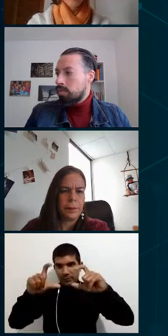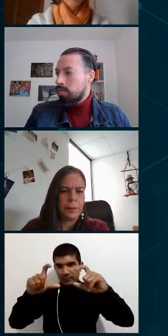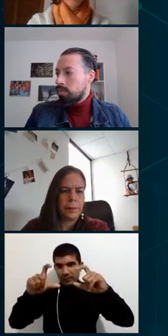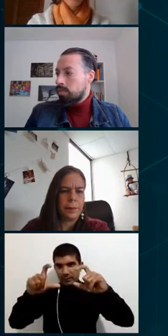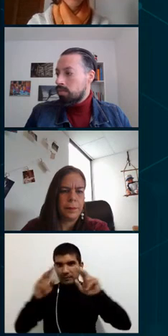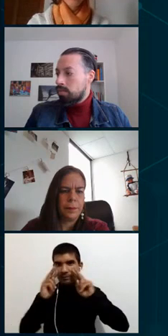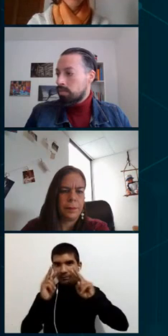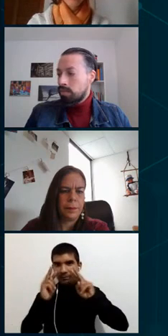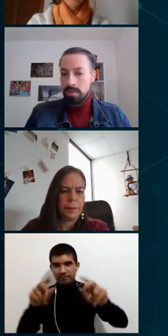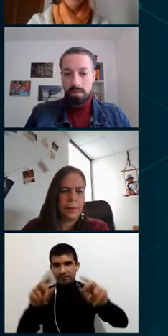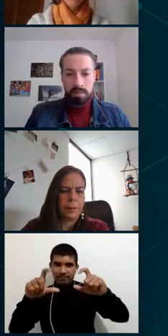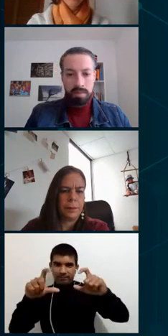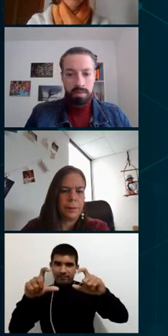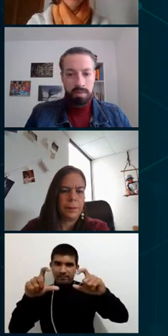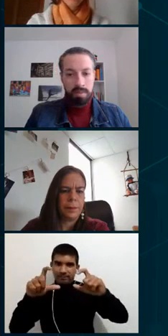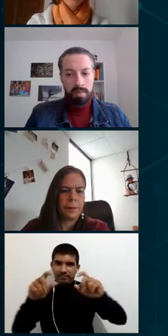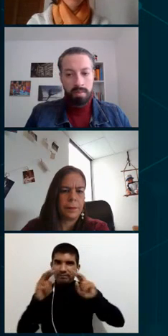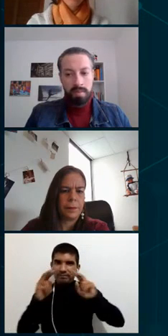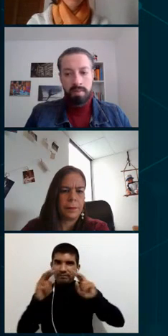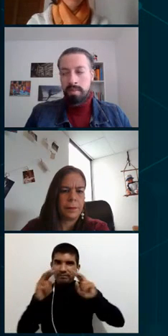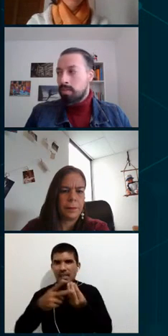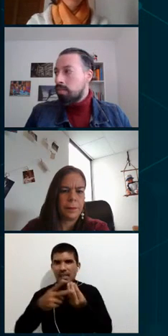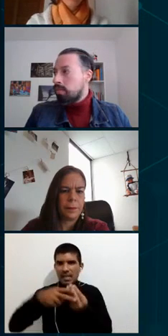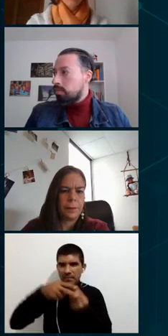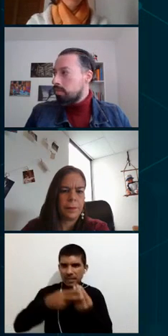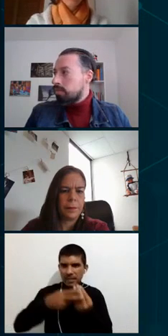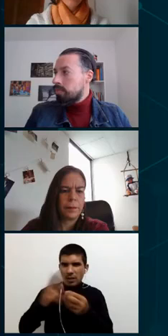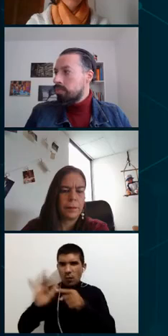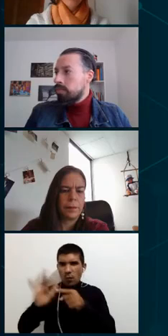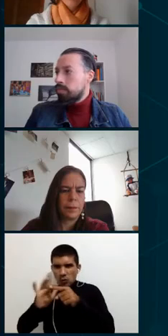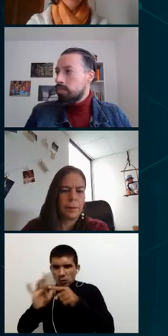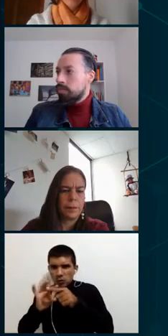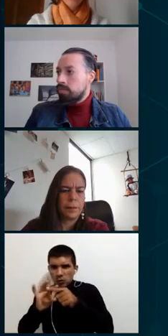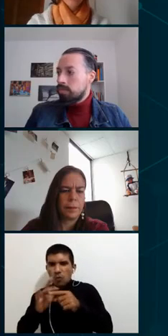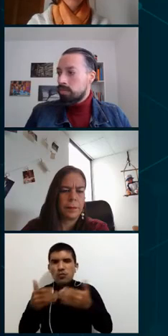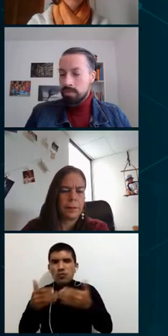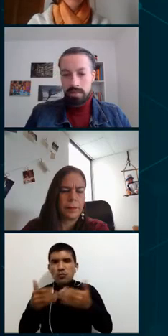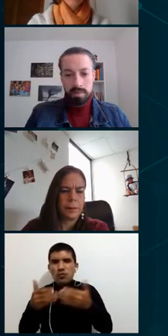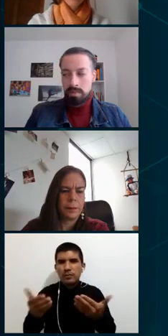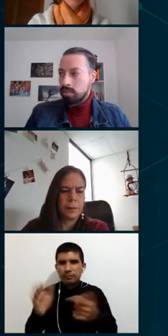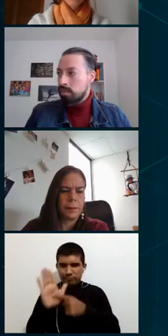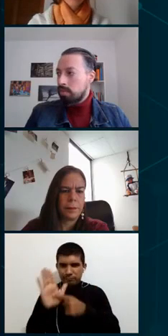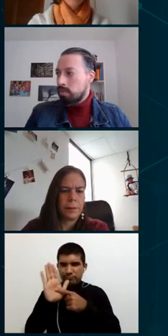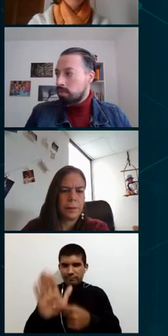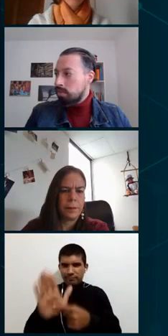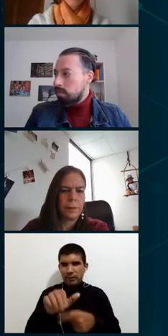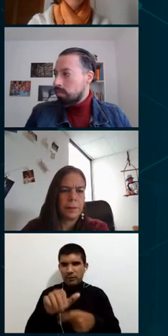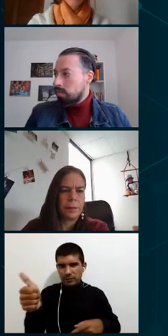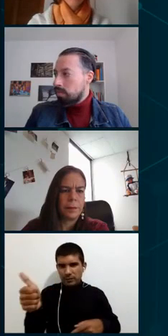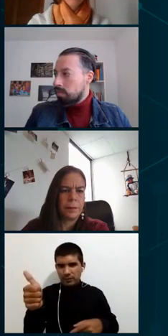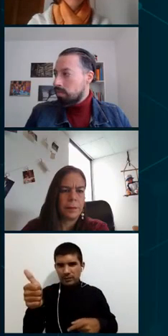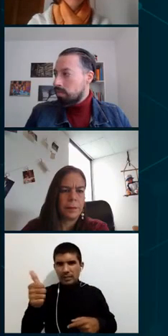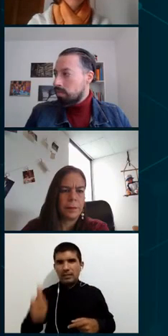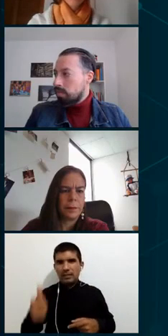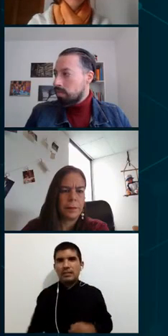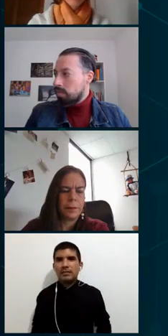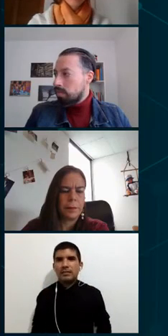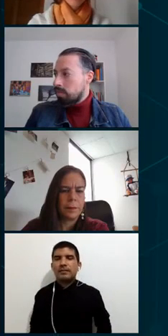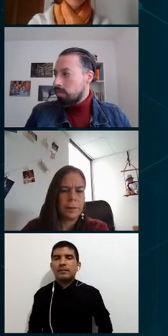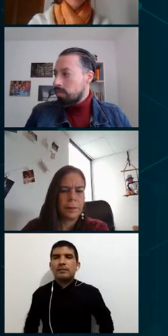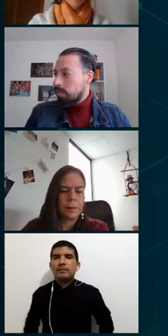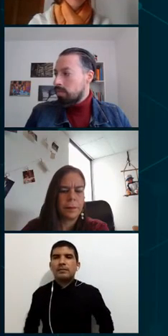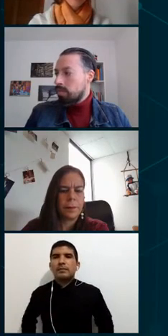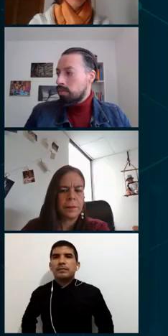para que vamos a la herramienta para mostrarles, pues, acá les vamos a mostrar una que es Storyboard, que es una herramienta en la que nos podemos basar para